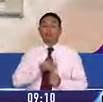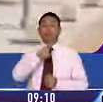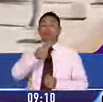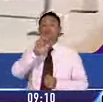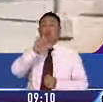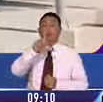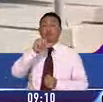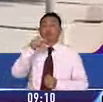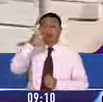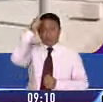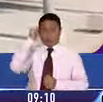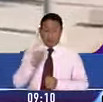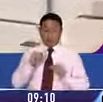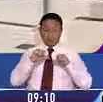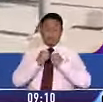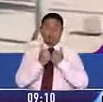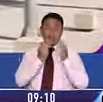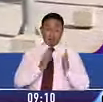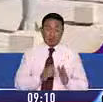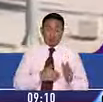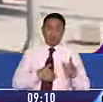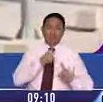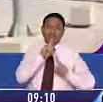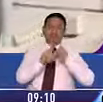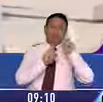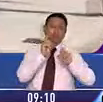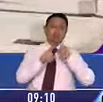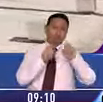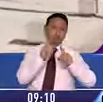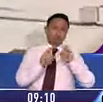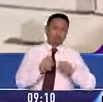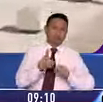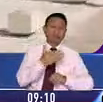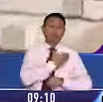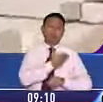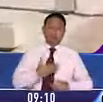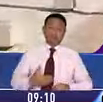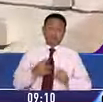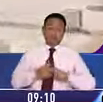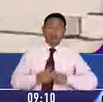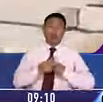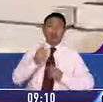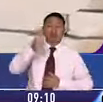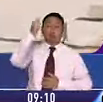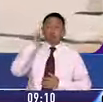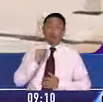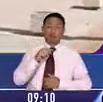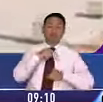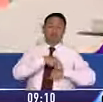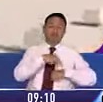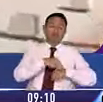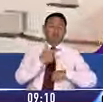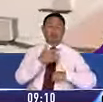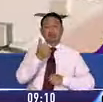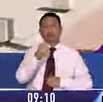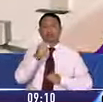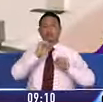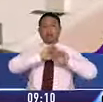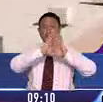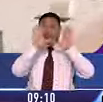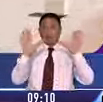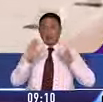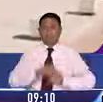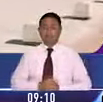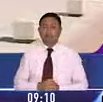las interpelantes de este juicio político que fue iniciado el día de ayer aproximadamente a las 10